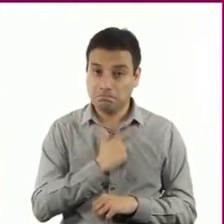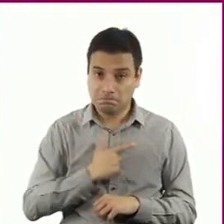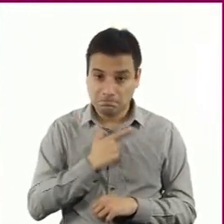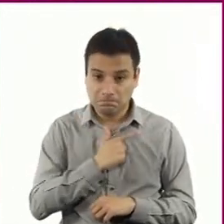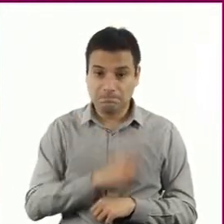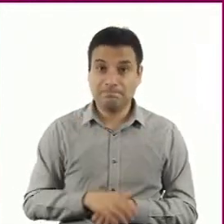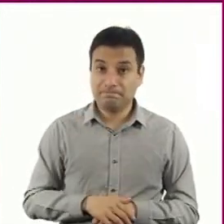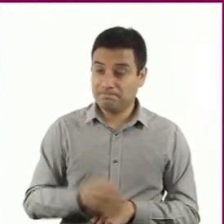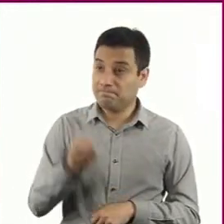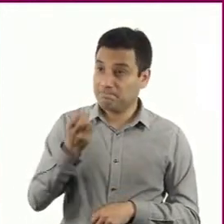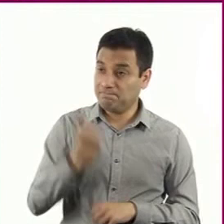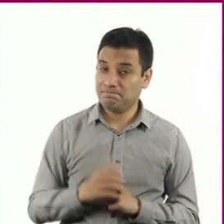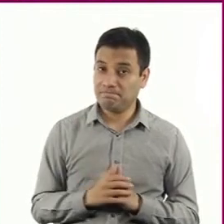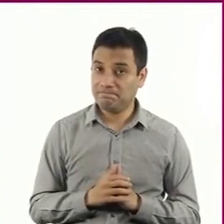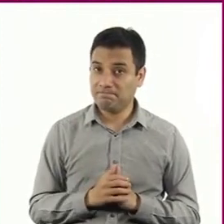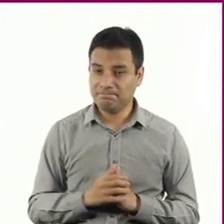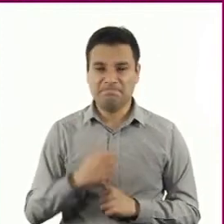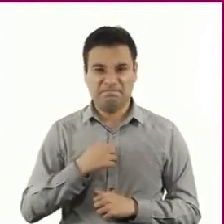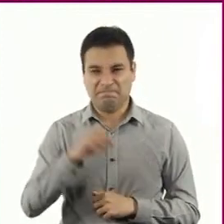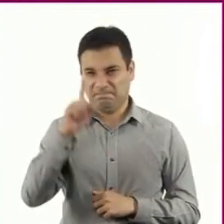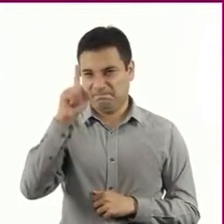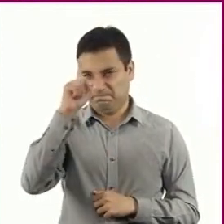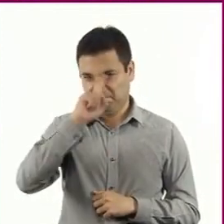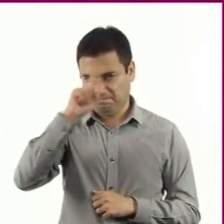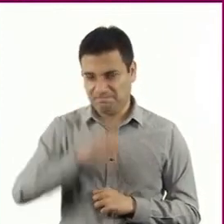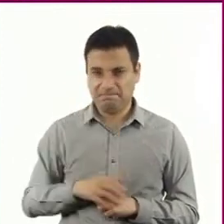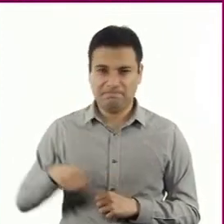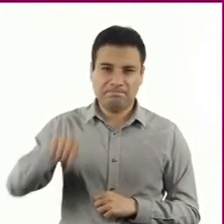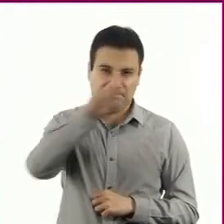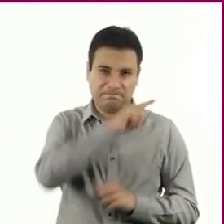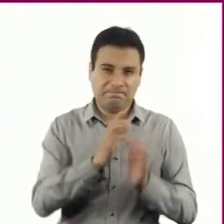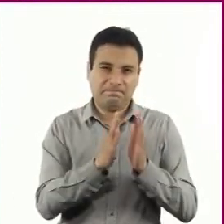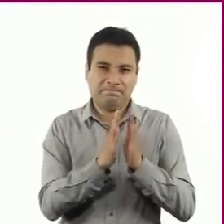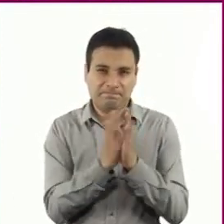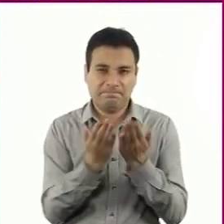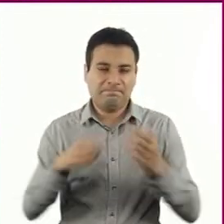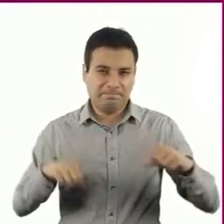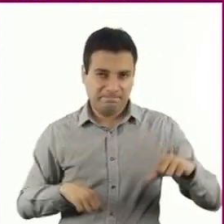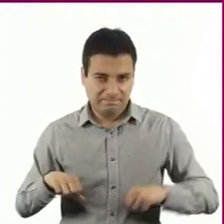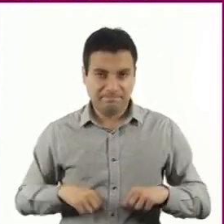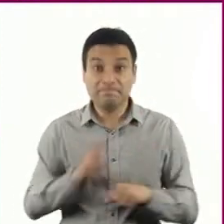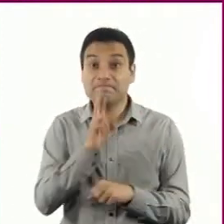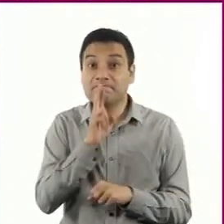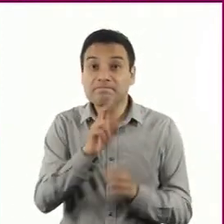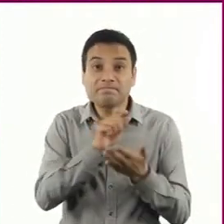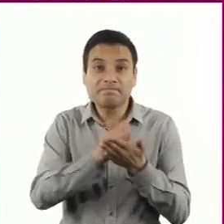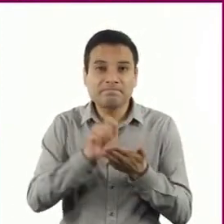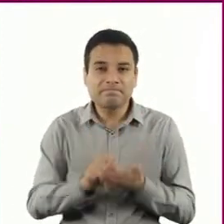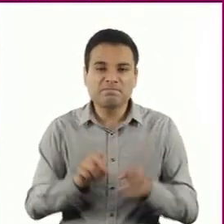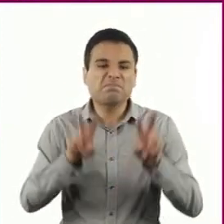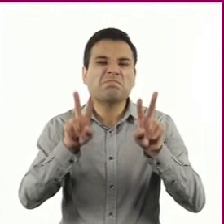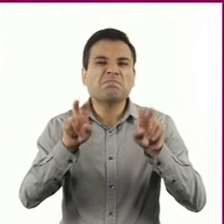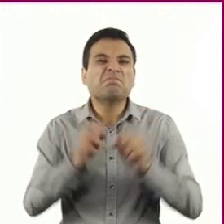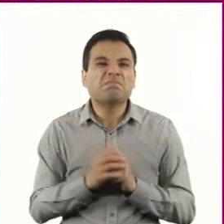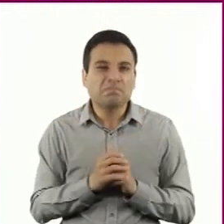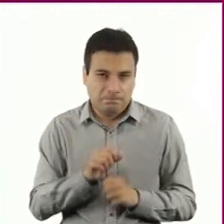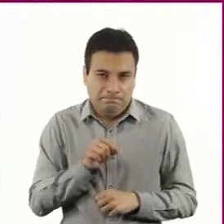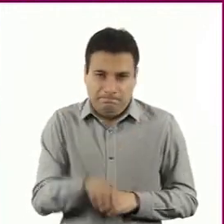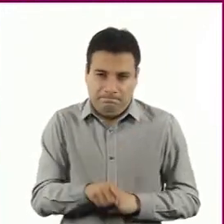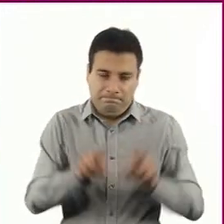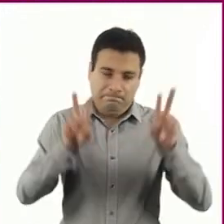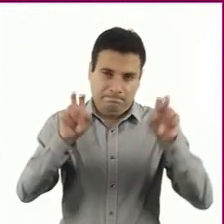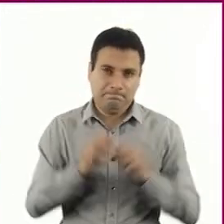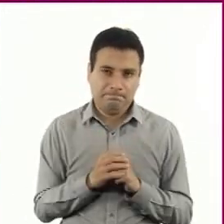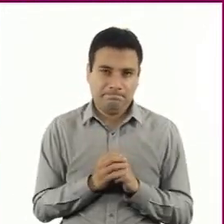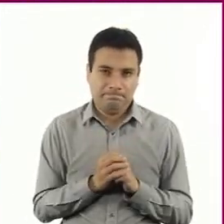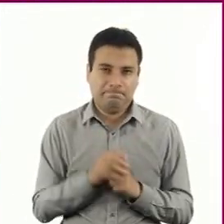Así es, Leslie. Les recomiendo realizar las actividades de su libro de texto, correspondientes al tema visto en esta sesión. para